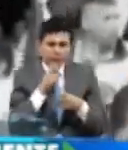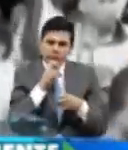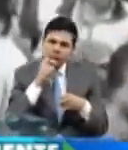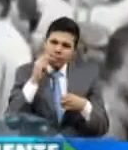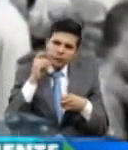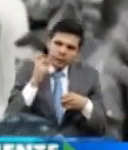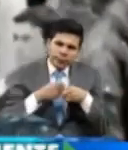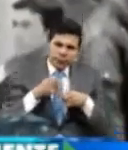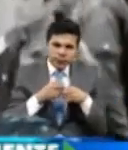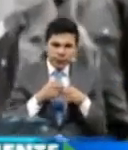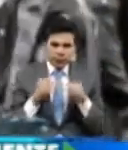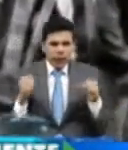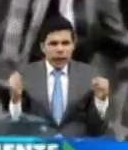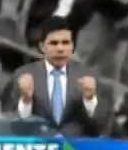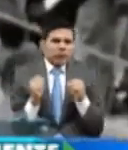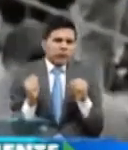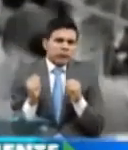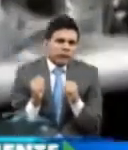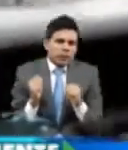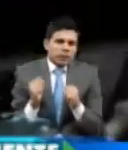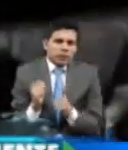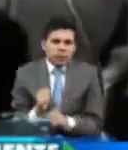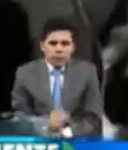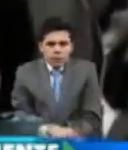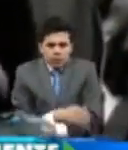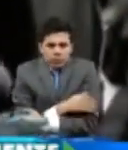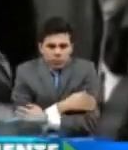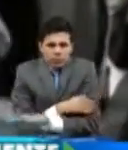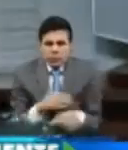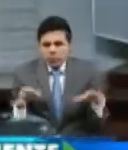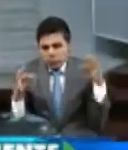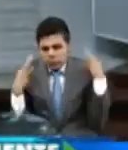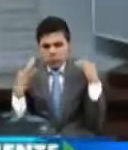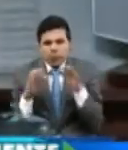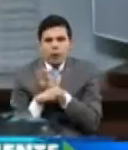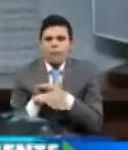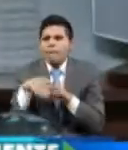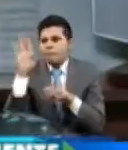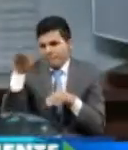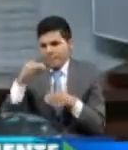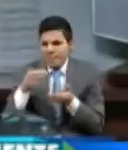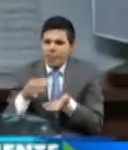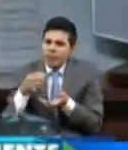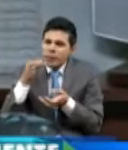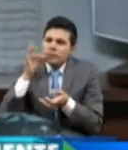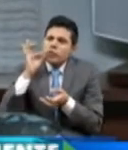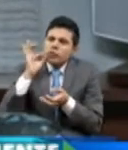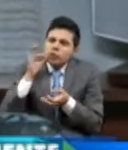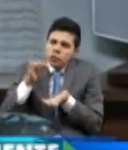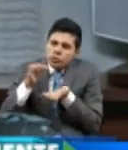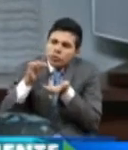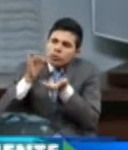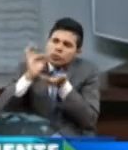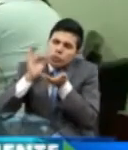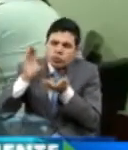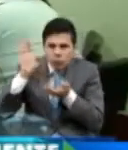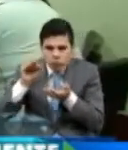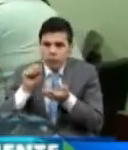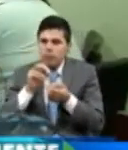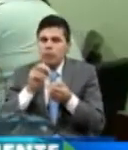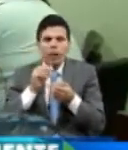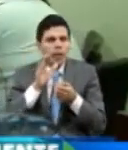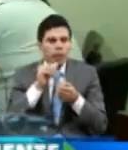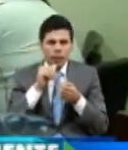que sentía y esa, y yo temblaba, sin un, no poder uno decirle a nadie, deme un tinto, deme algo. Entonces fue algo impresionante.